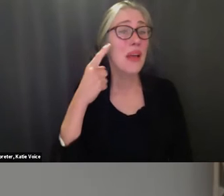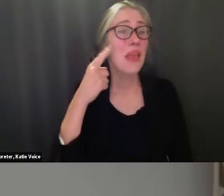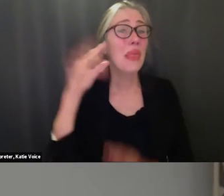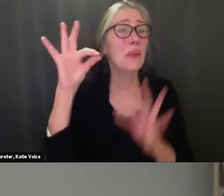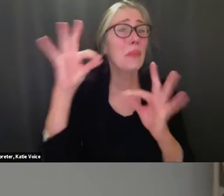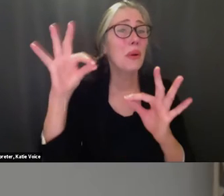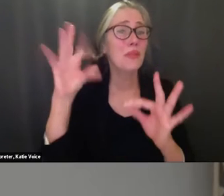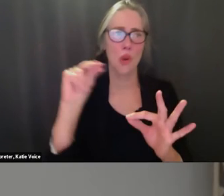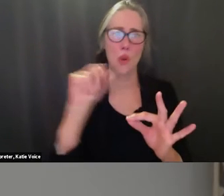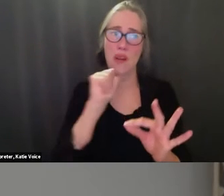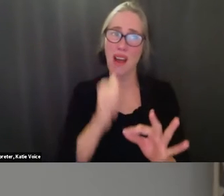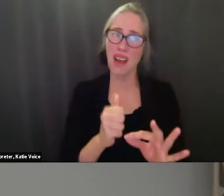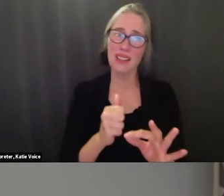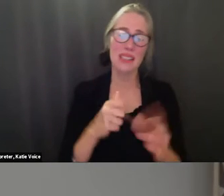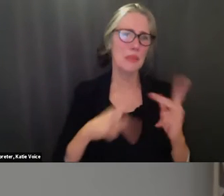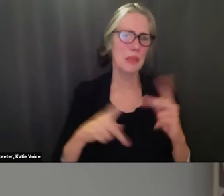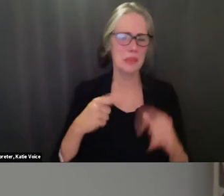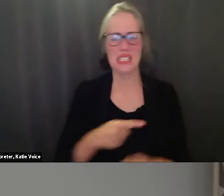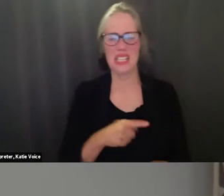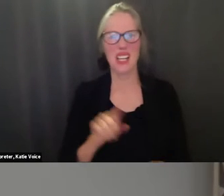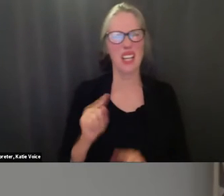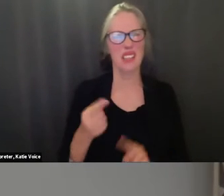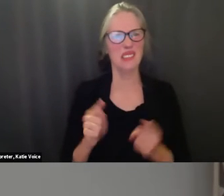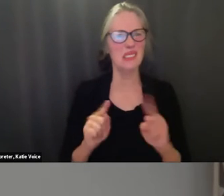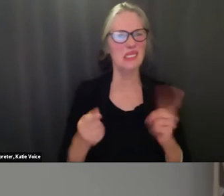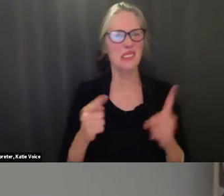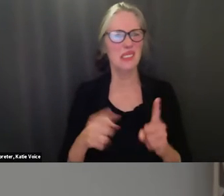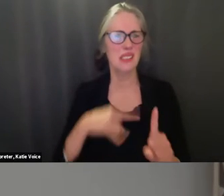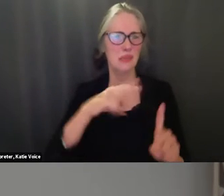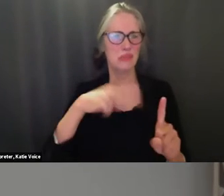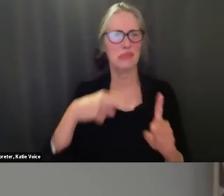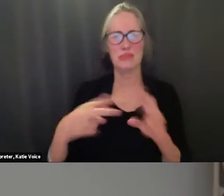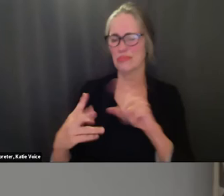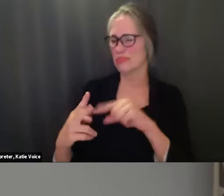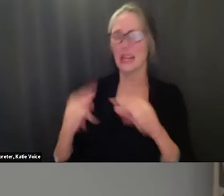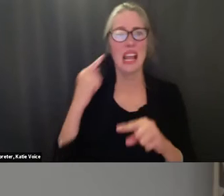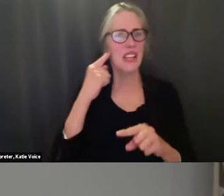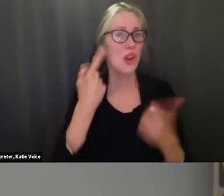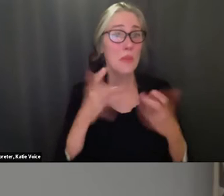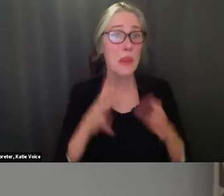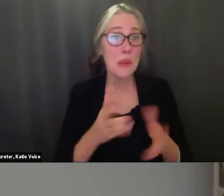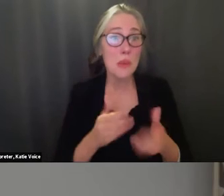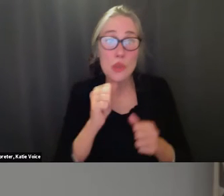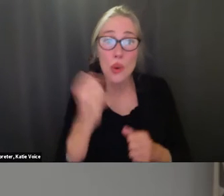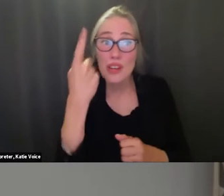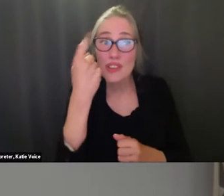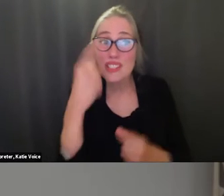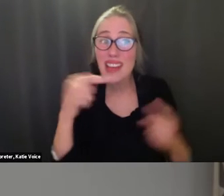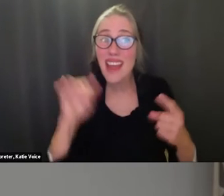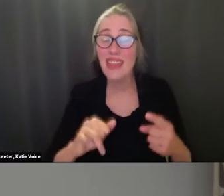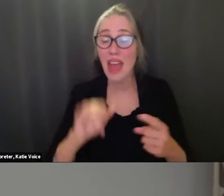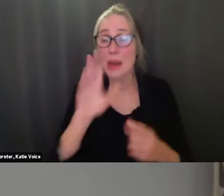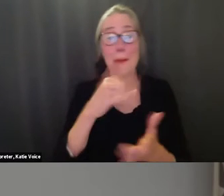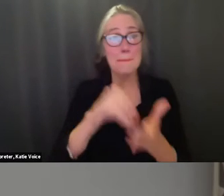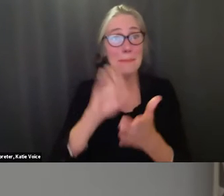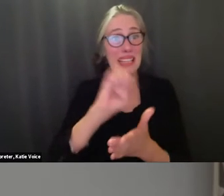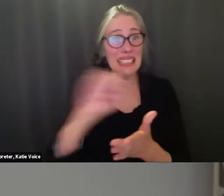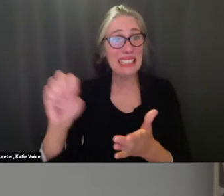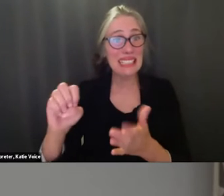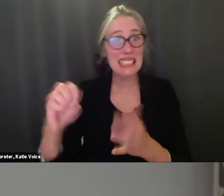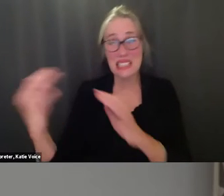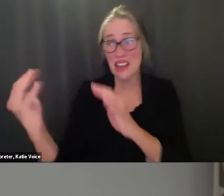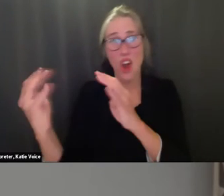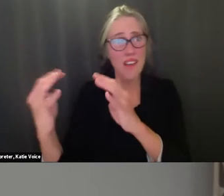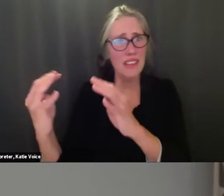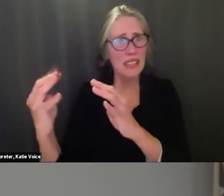pequeño paraíso de Santa Bárbara. Y si bien, no sé ustedes, pero no todos completamente entendemos el conflicto en el